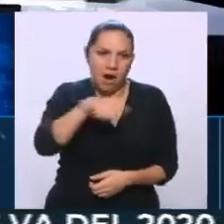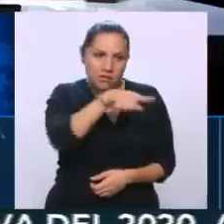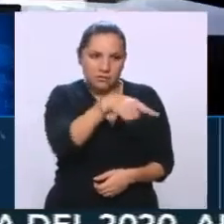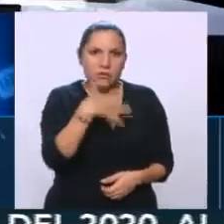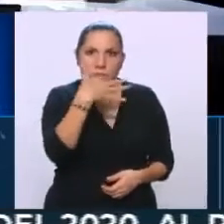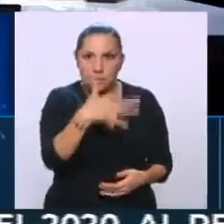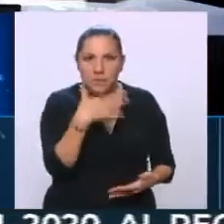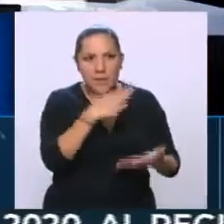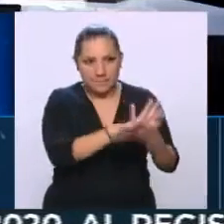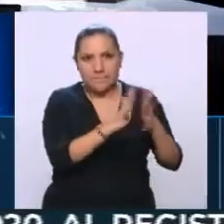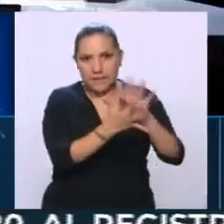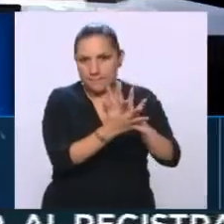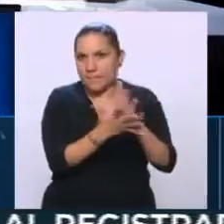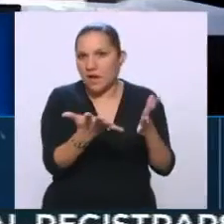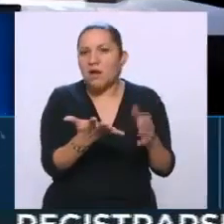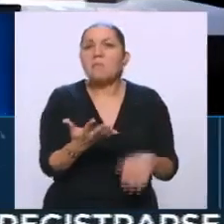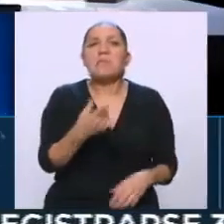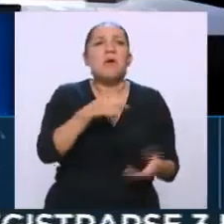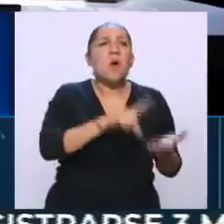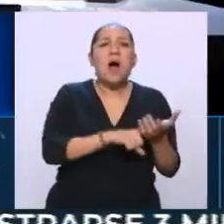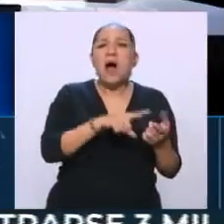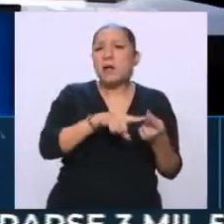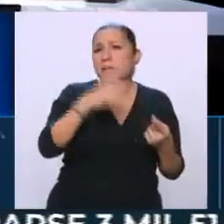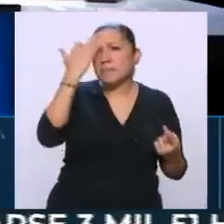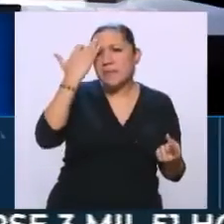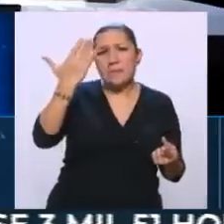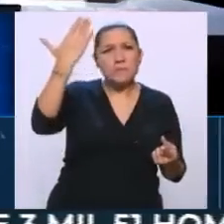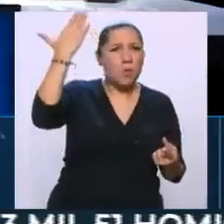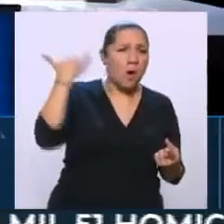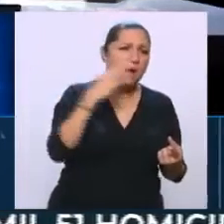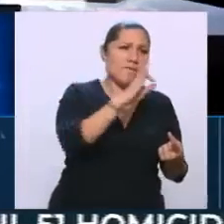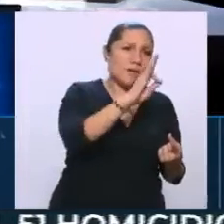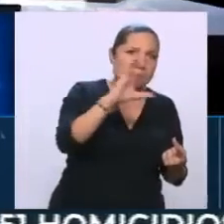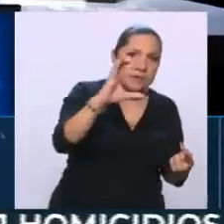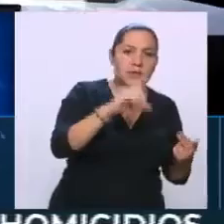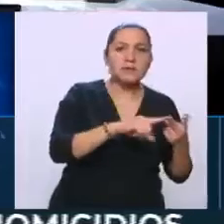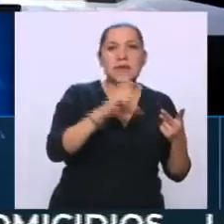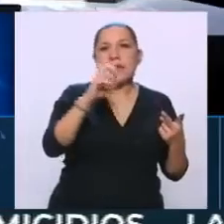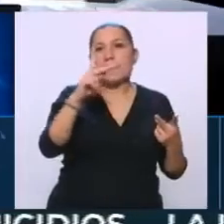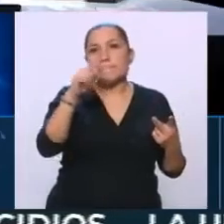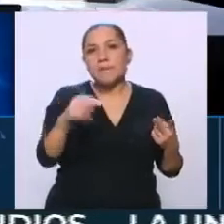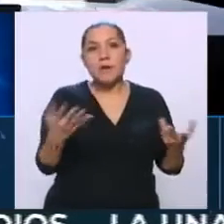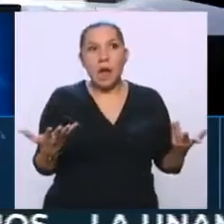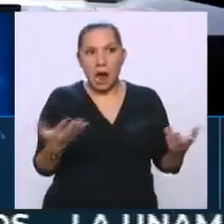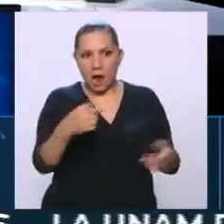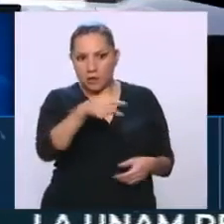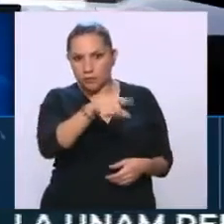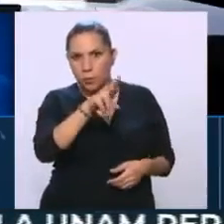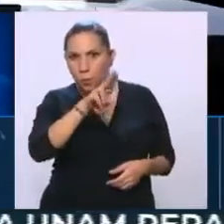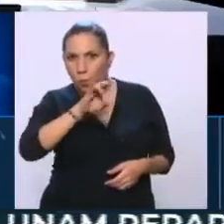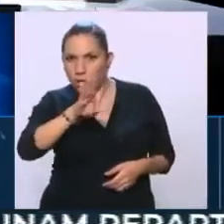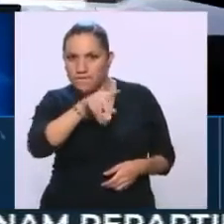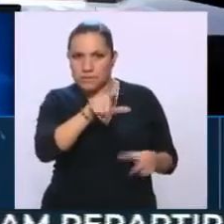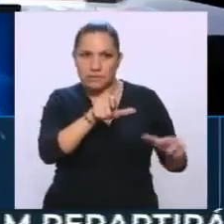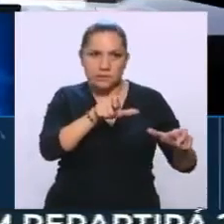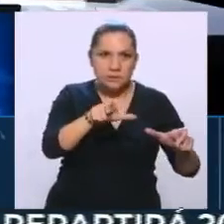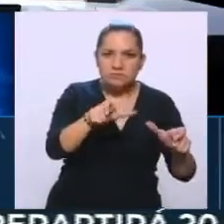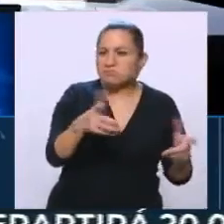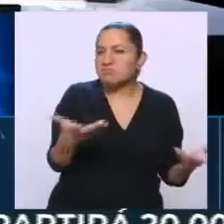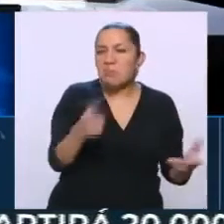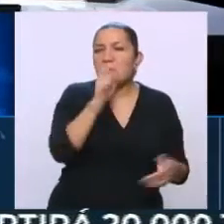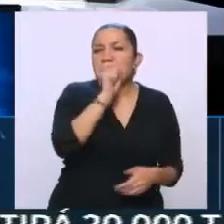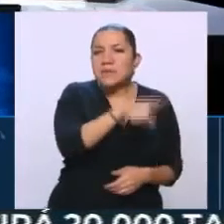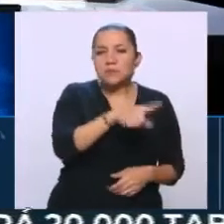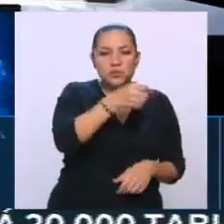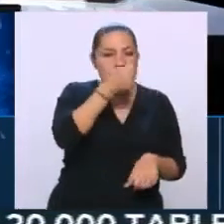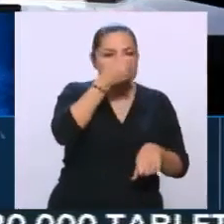ni hablemos, porque creo que ni se enteró que existía esta oficina, así como tampoco se enteró, ¿no?, de que su secretario de Seguridad